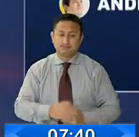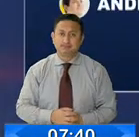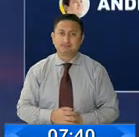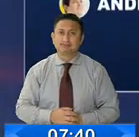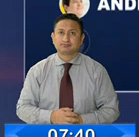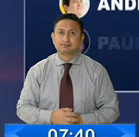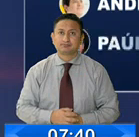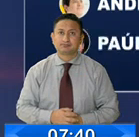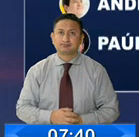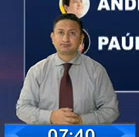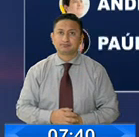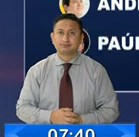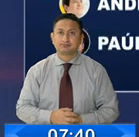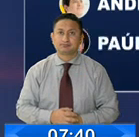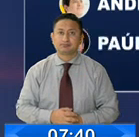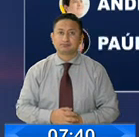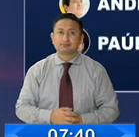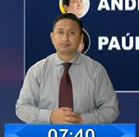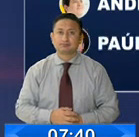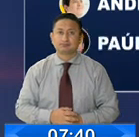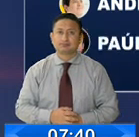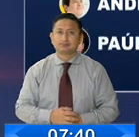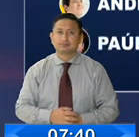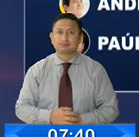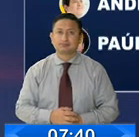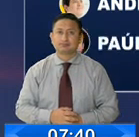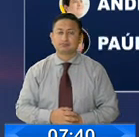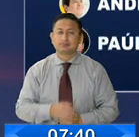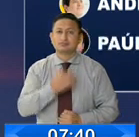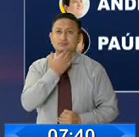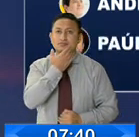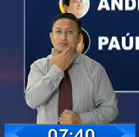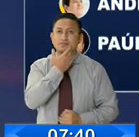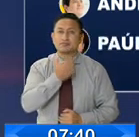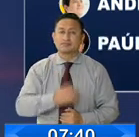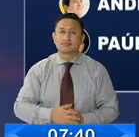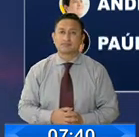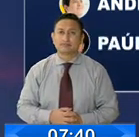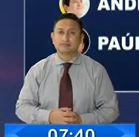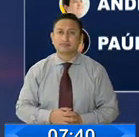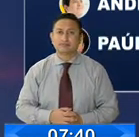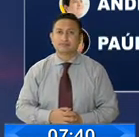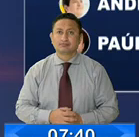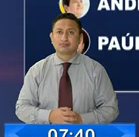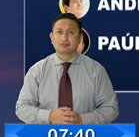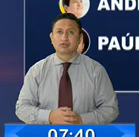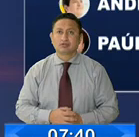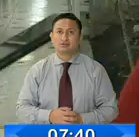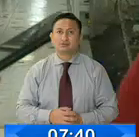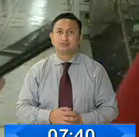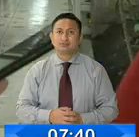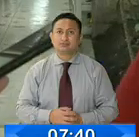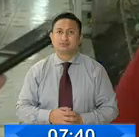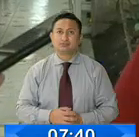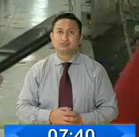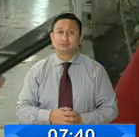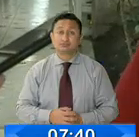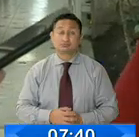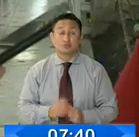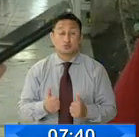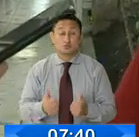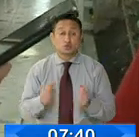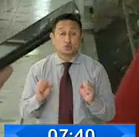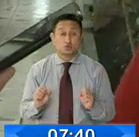Peña, Andrés Arauz, Paul Carrasco, Giovanni Andrade, Carlos Sagnay, Gustavo Larrea y Cidro Romero. Una gran